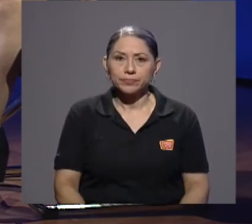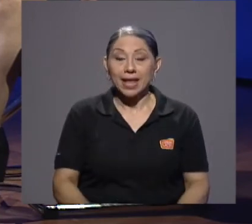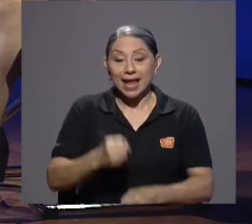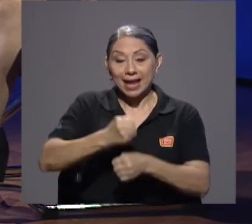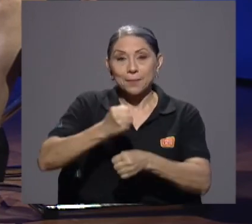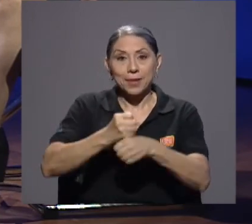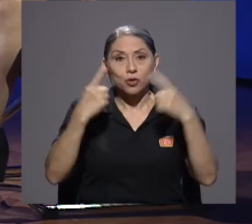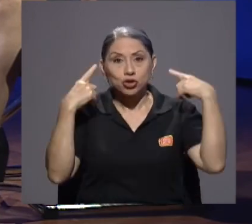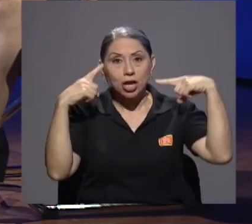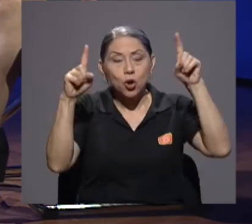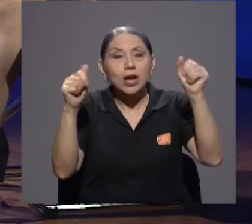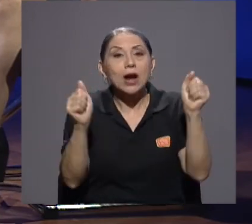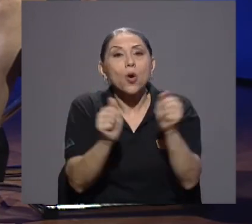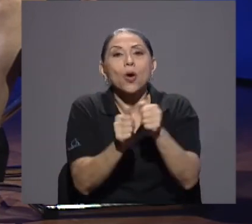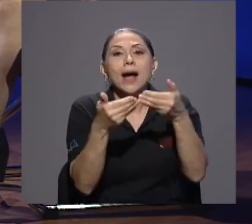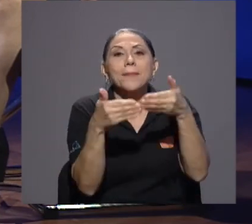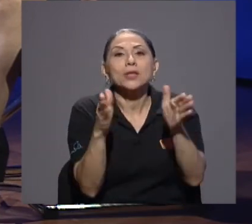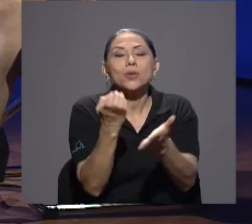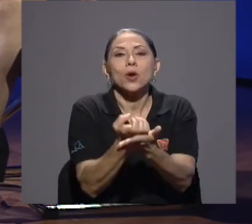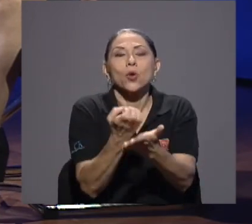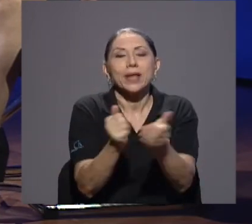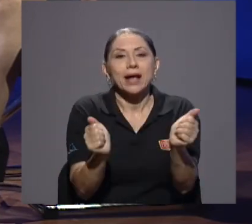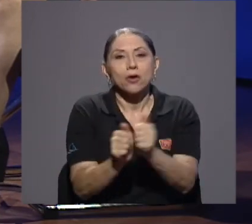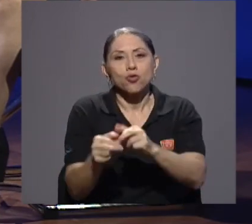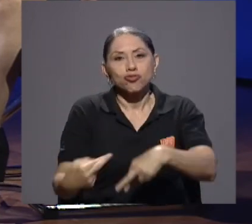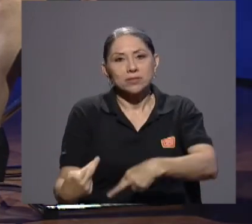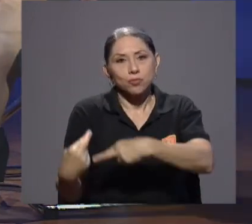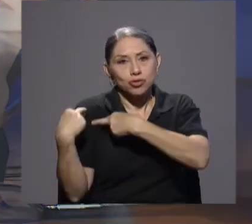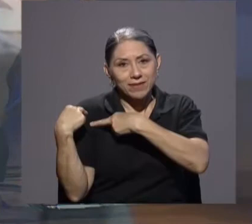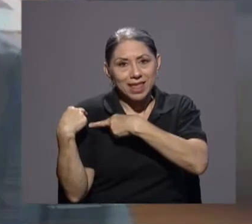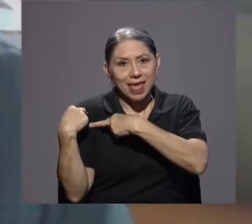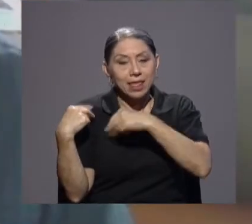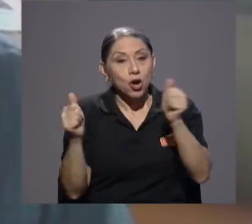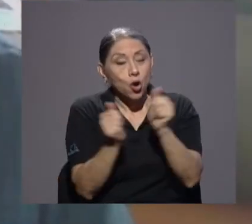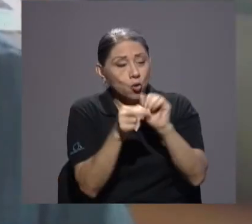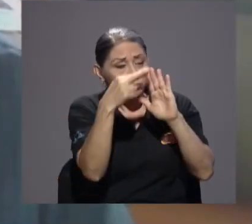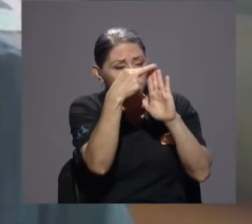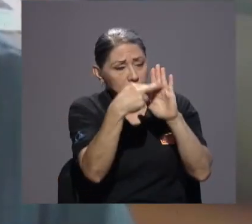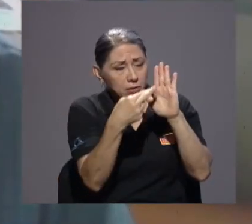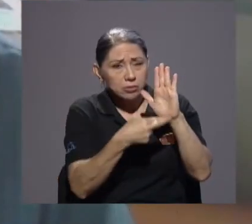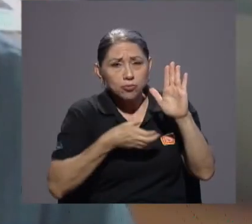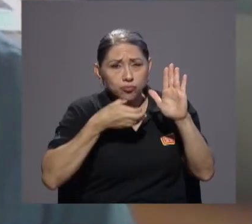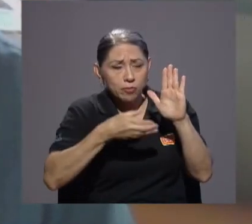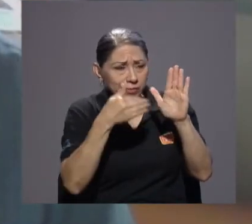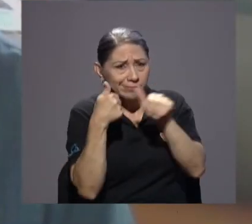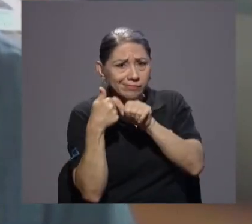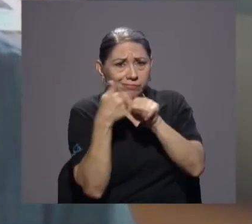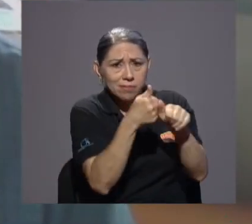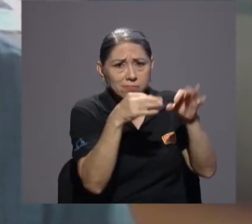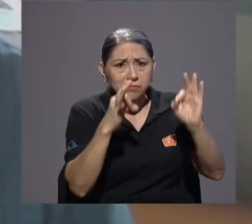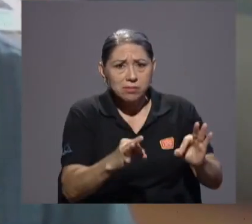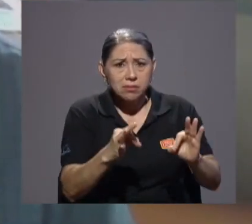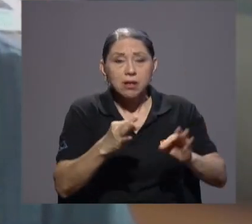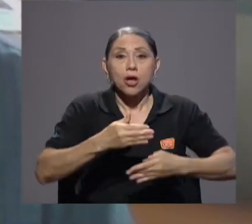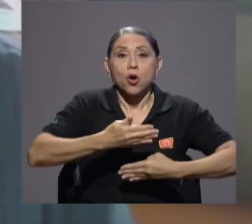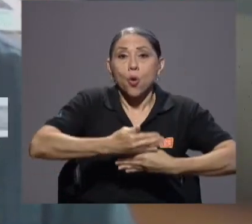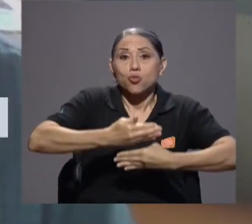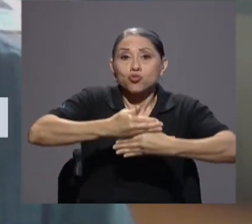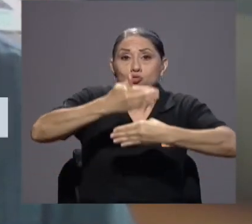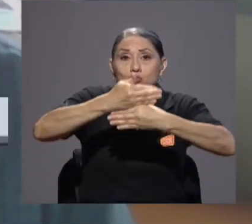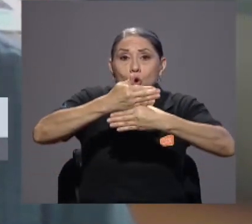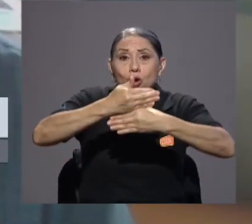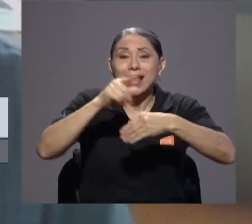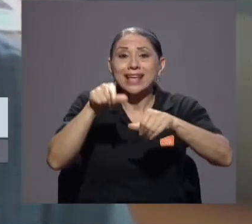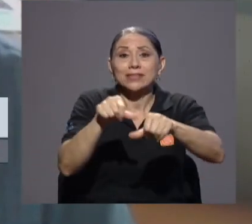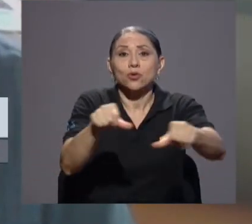se logra a través de la apertura económica con responsabilidad, siguiendo los protocolos en los diferentes sectores. Construcción es de los sectores